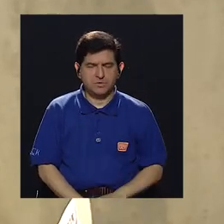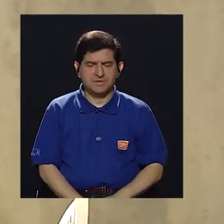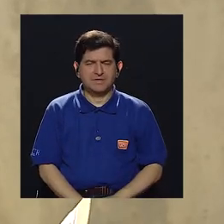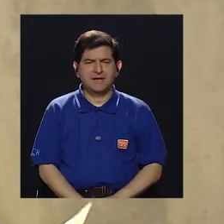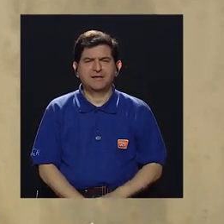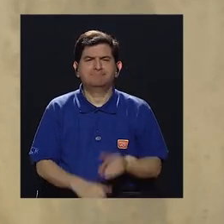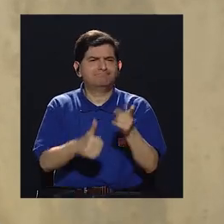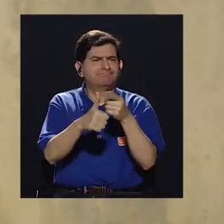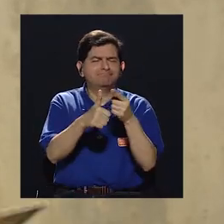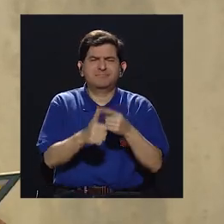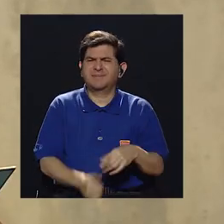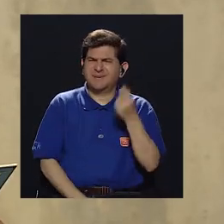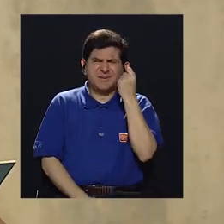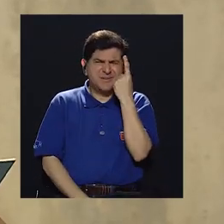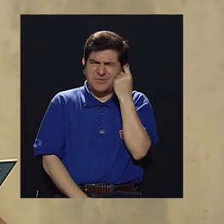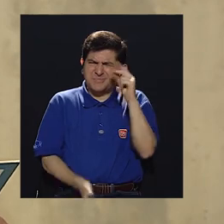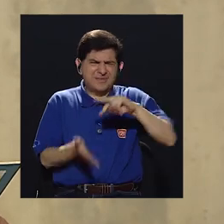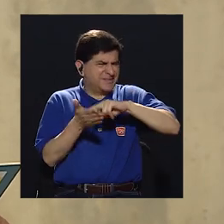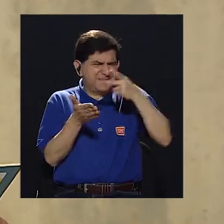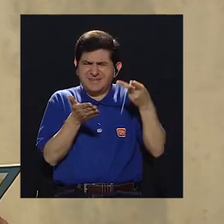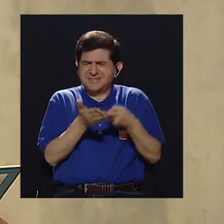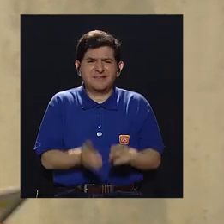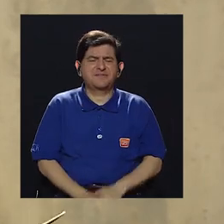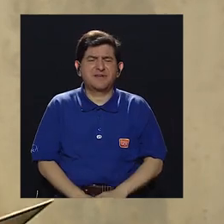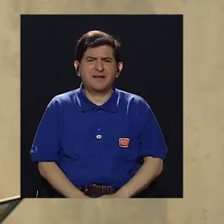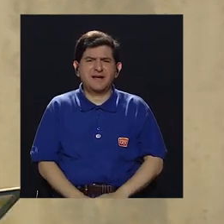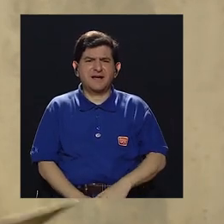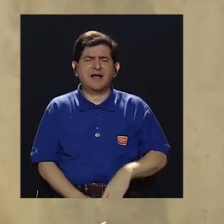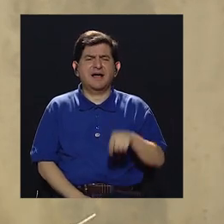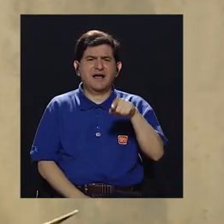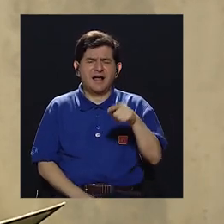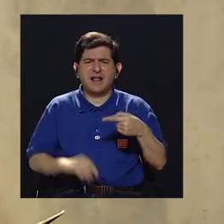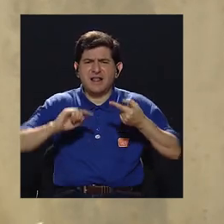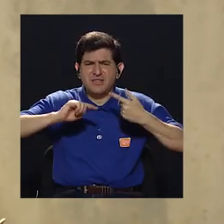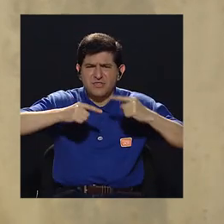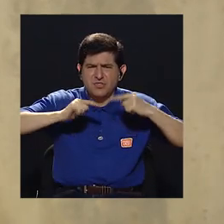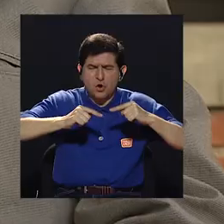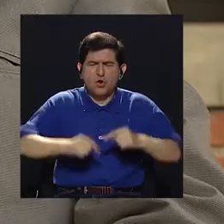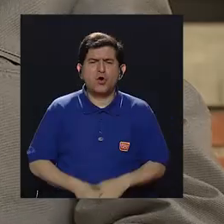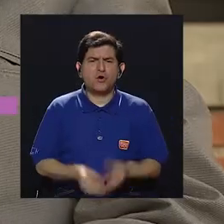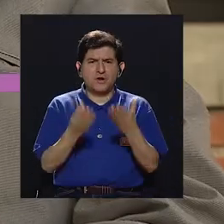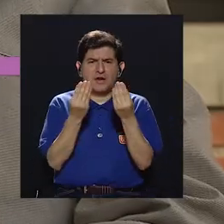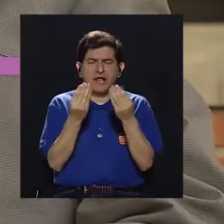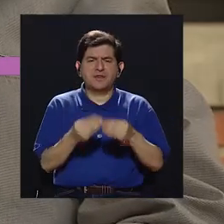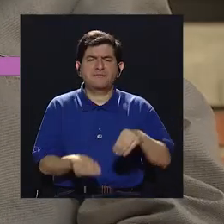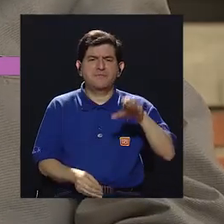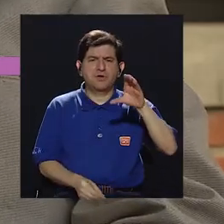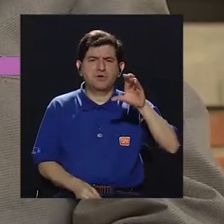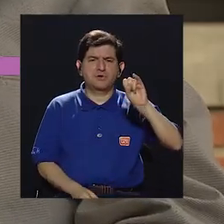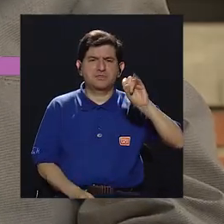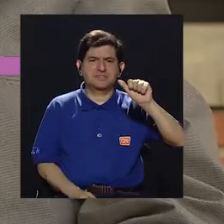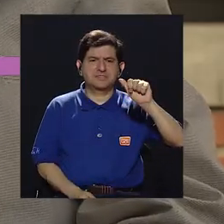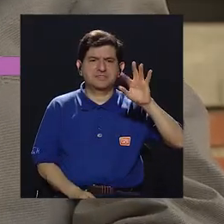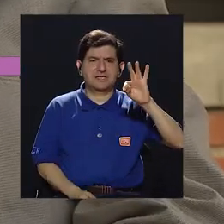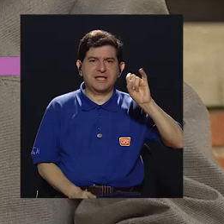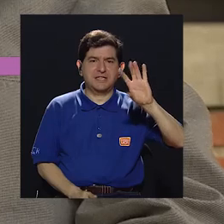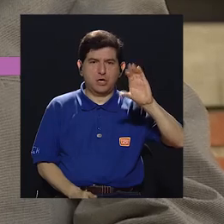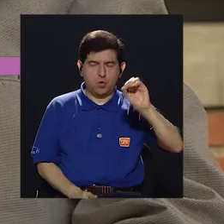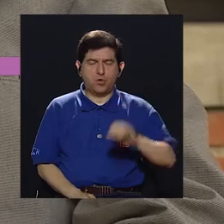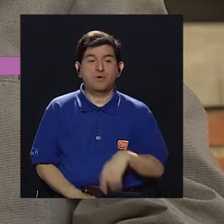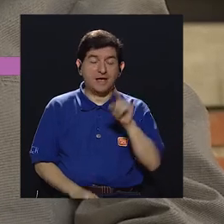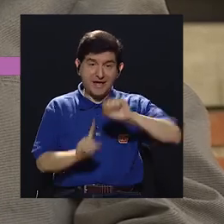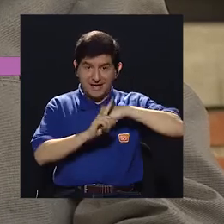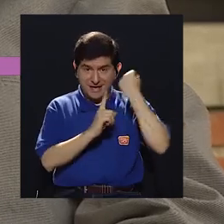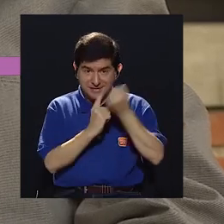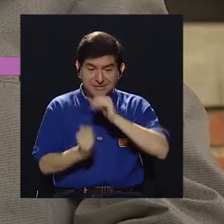nos convocaría es, ¿qué podemos entender por ciática o dolor de nervio ciático? Yo creo que esto, digamos, como vos decías,